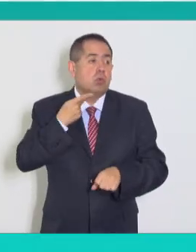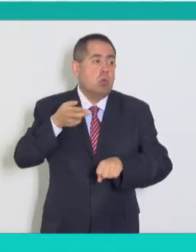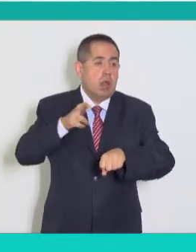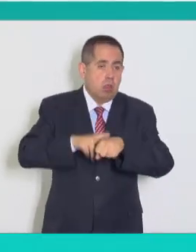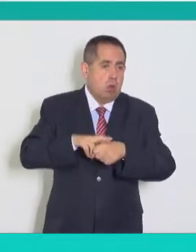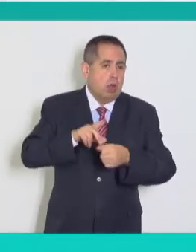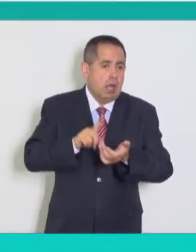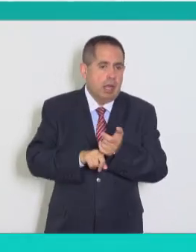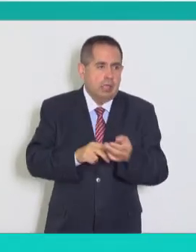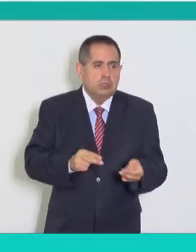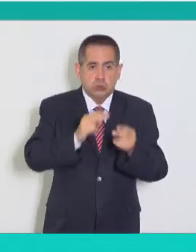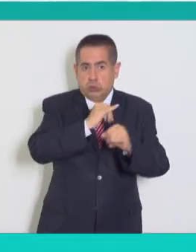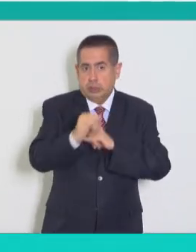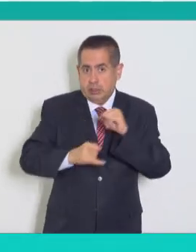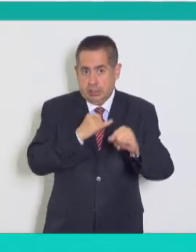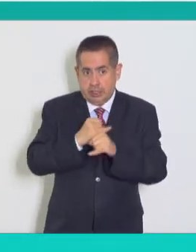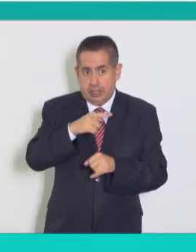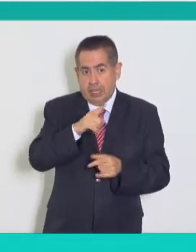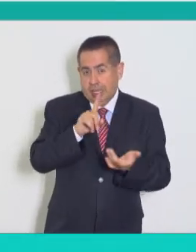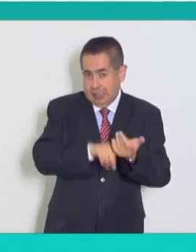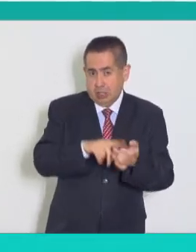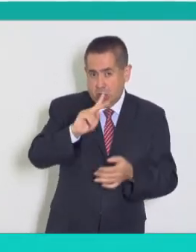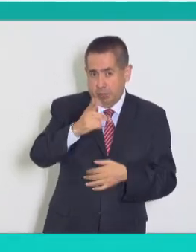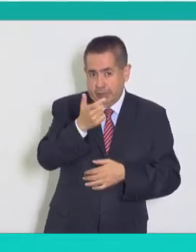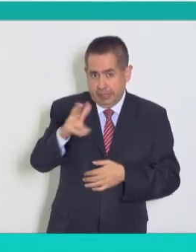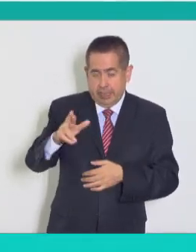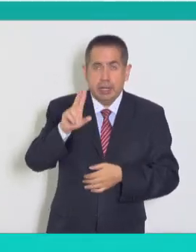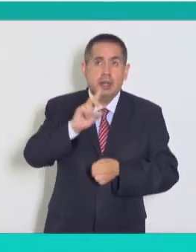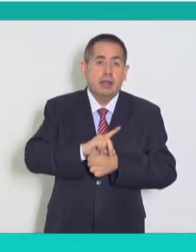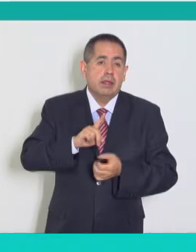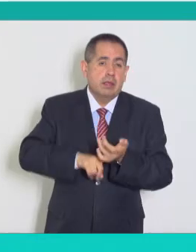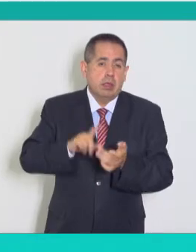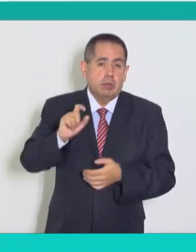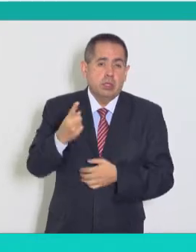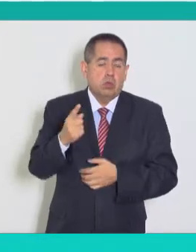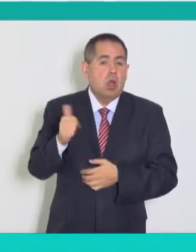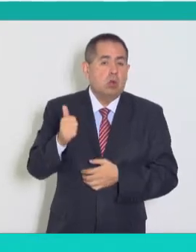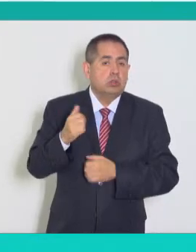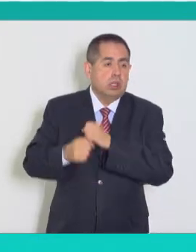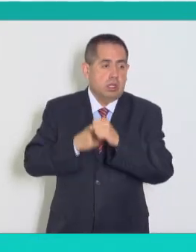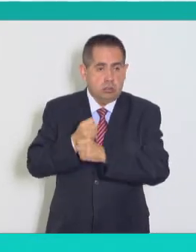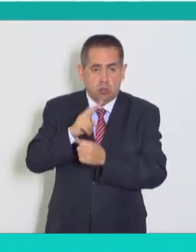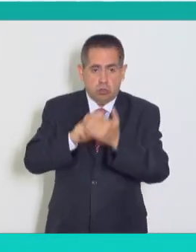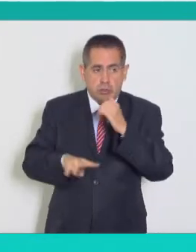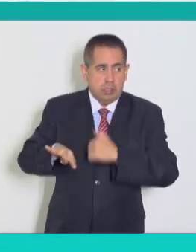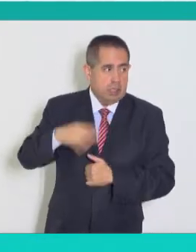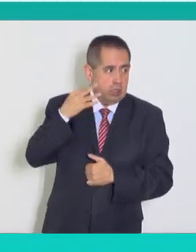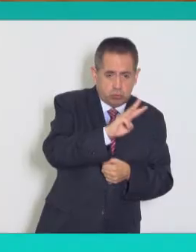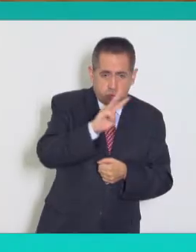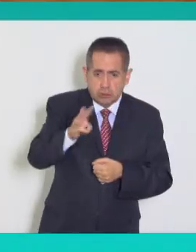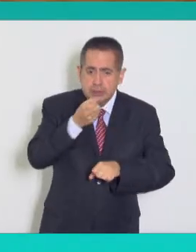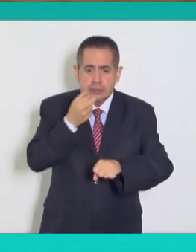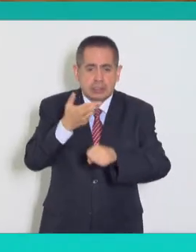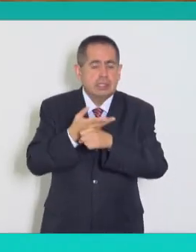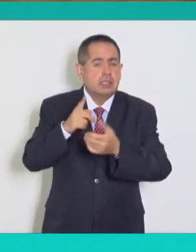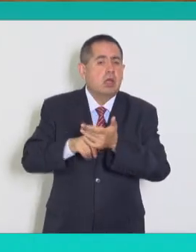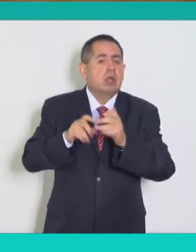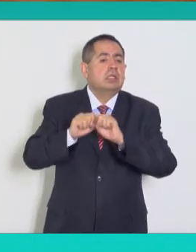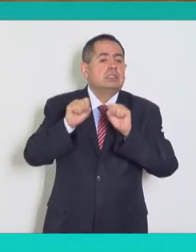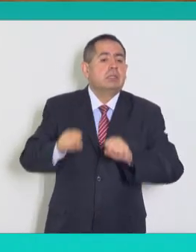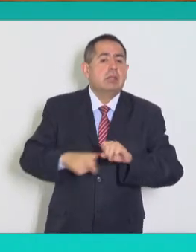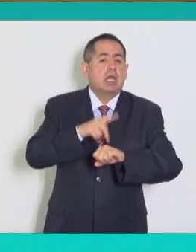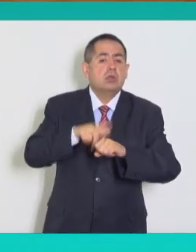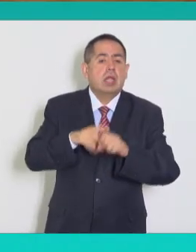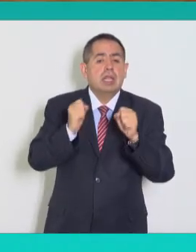de la normatividad aplicable la comisionada ibarra cadena determinó que si cuenta con facultades expresas para desarrollar un sistema